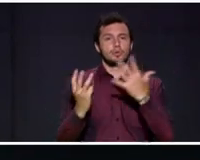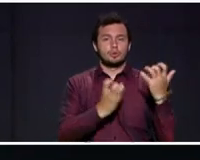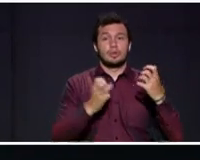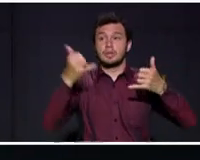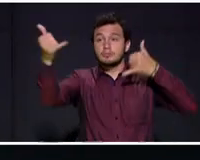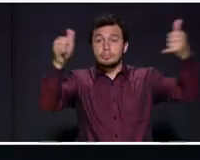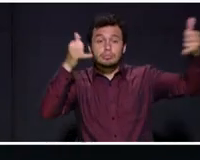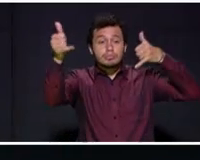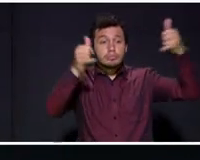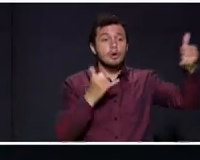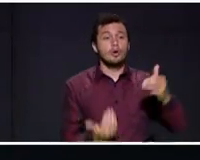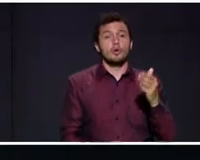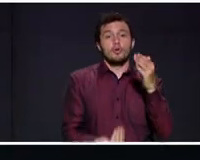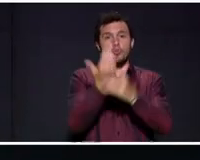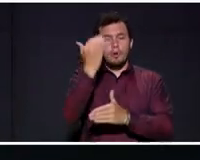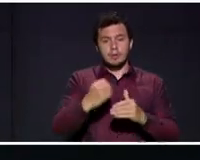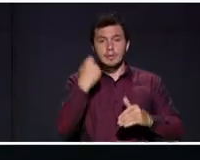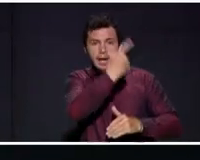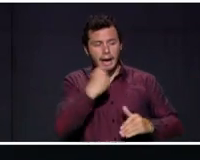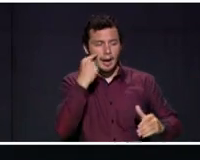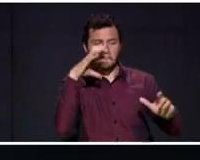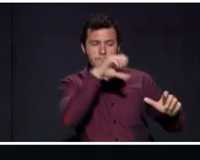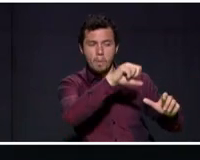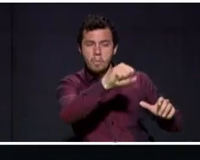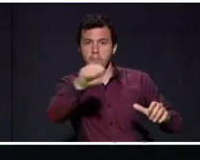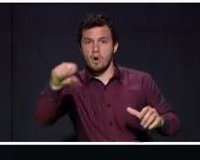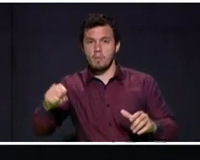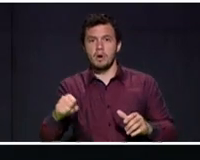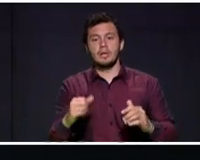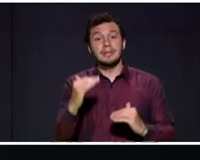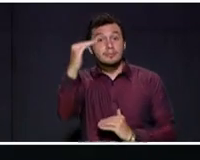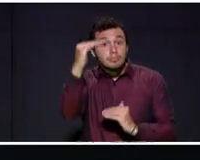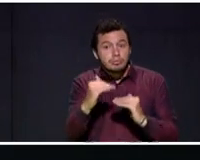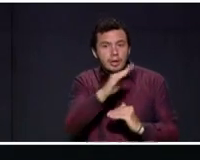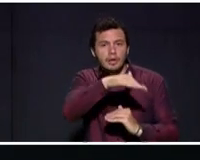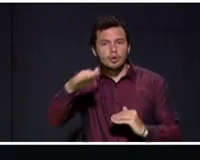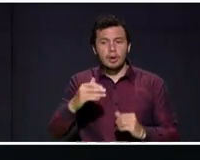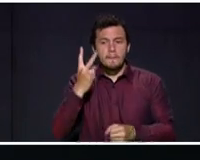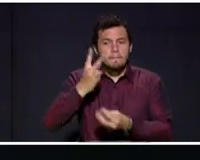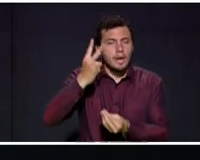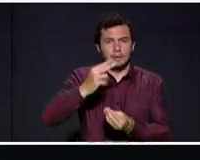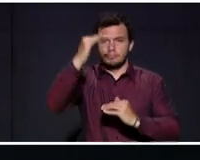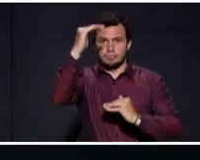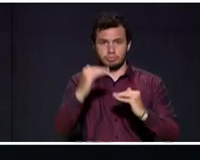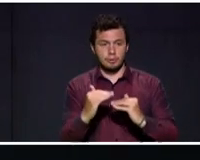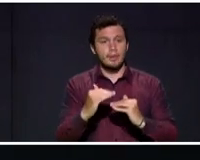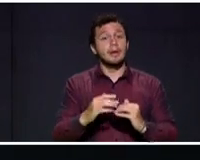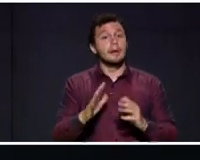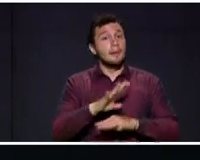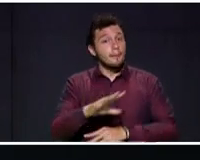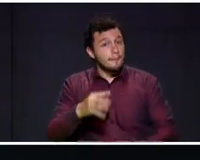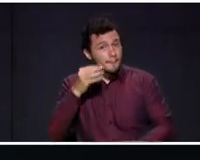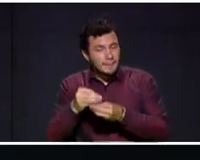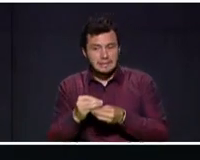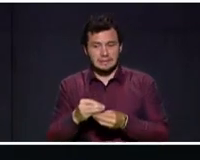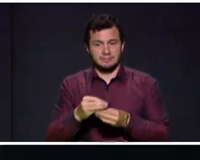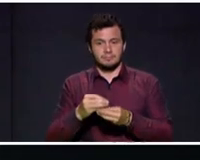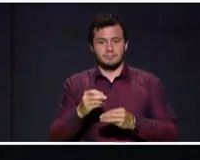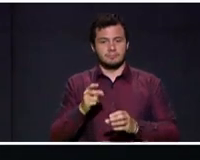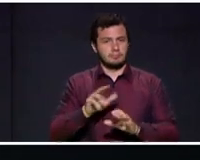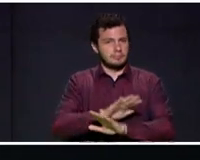delito en antioquia vamos a trabajar con los oficiales y los suboficiales en uso de buen retiro en nuestro departamento además